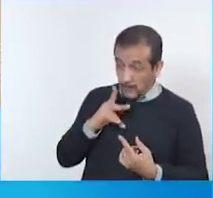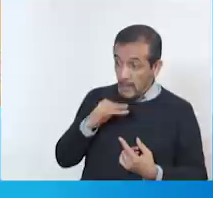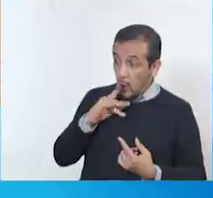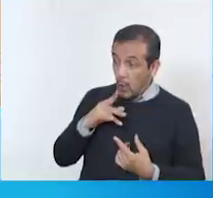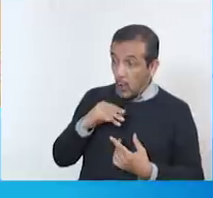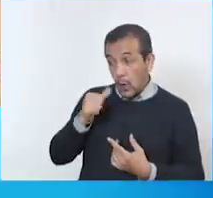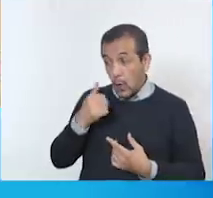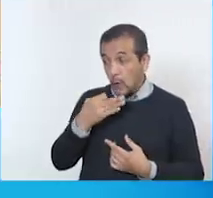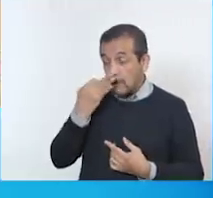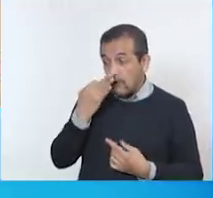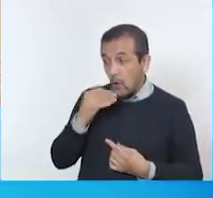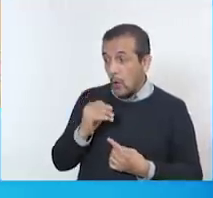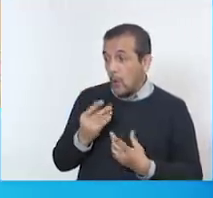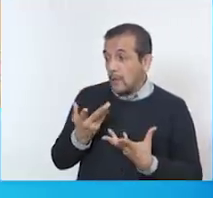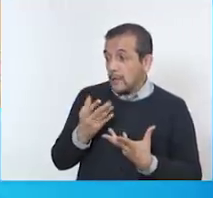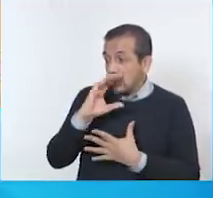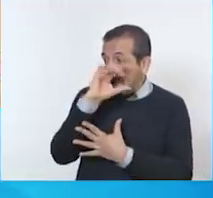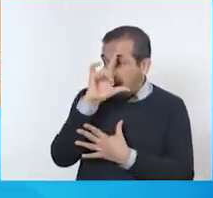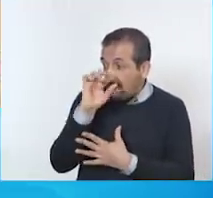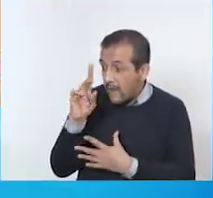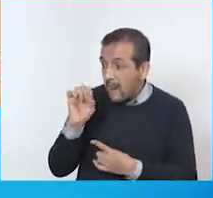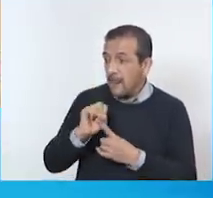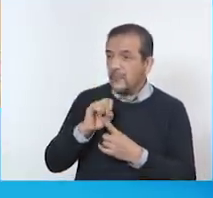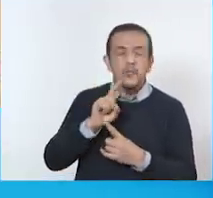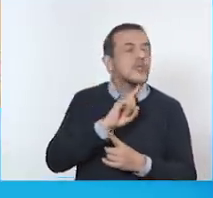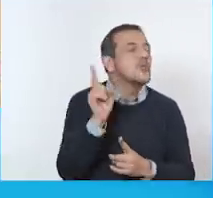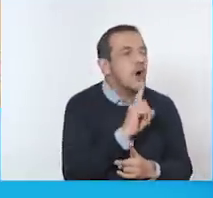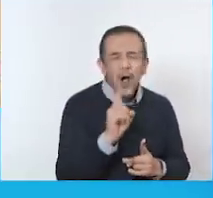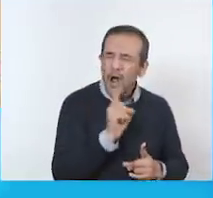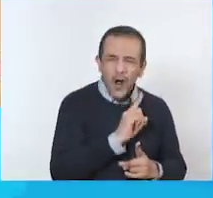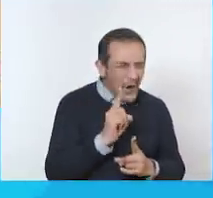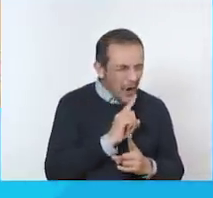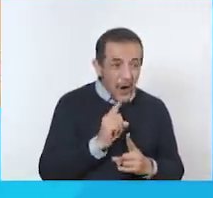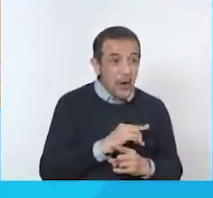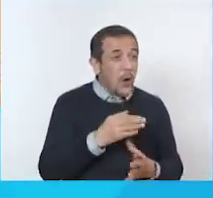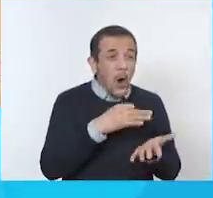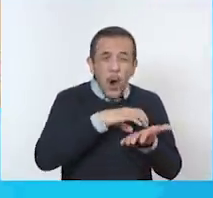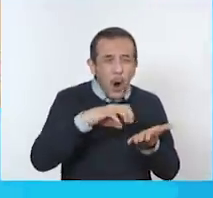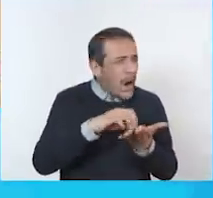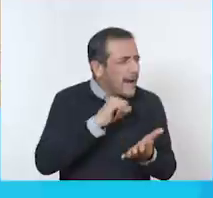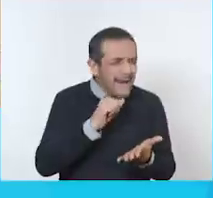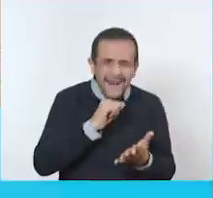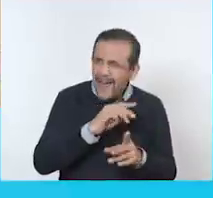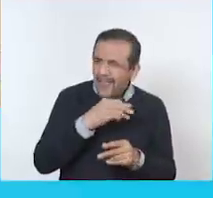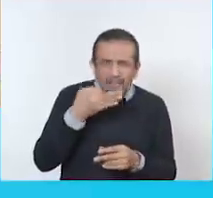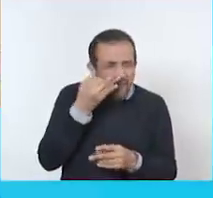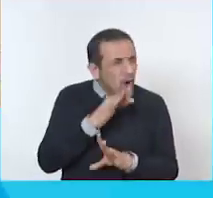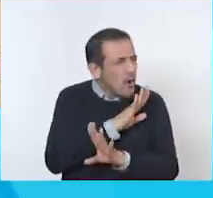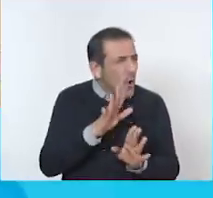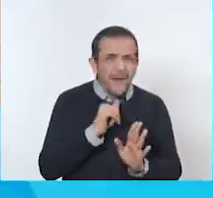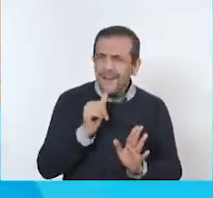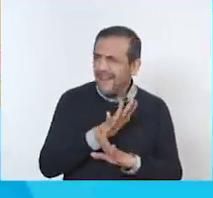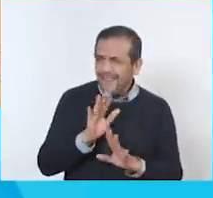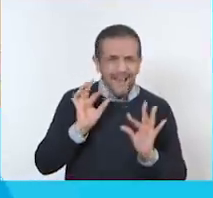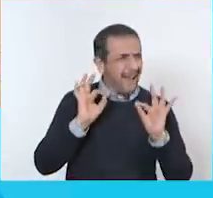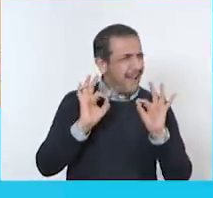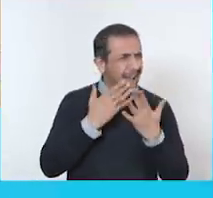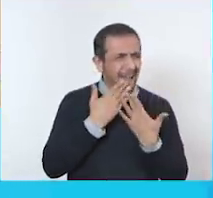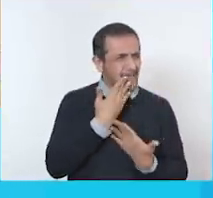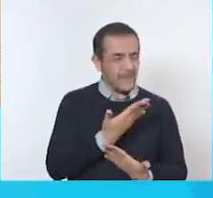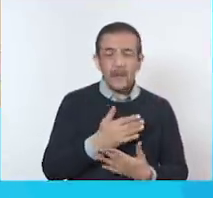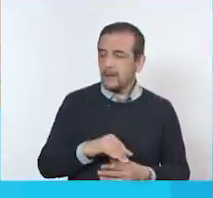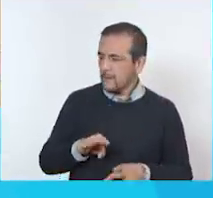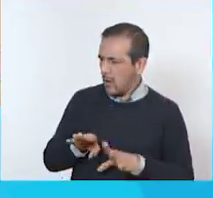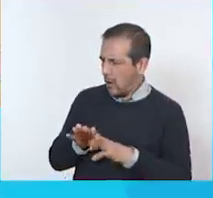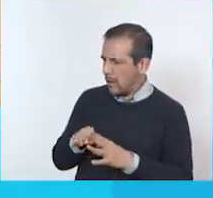¿Prefieres unas gardenias, unos claveles o...? ¡No, no, Don Leopoldo! ¡No compre ninguna flores! ¡No hacen falta!